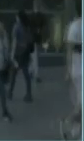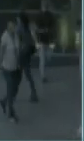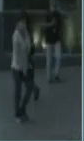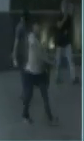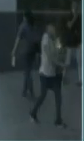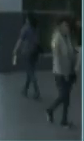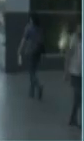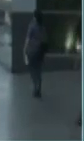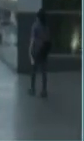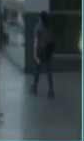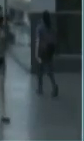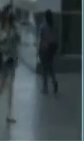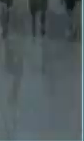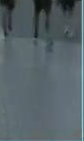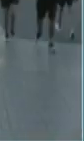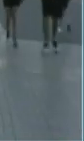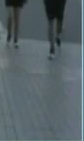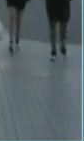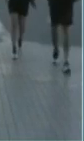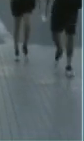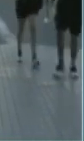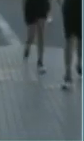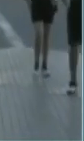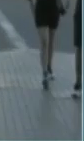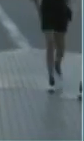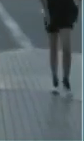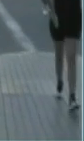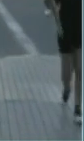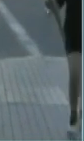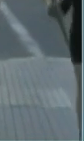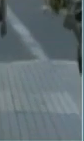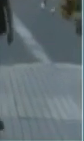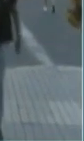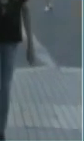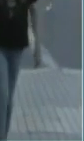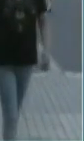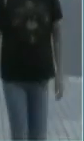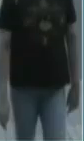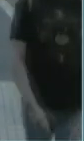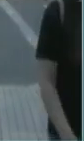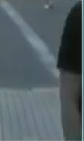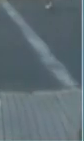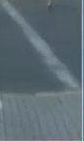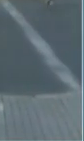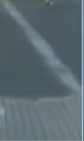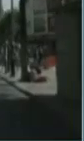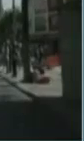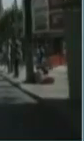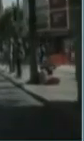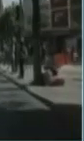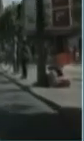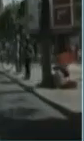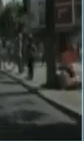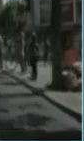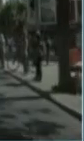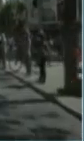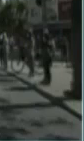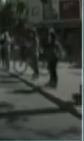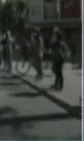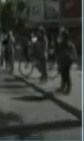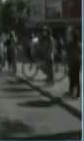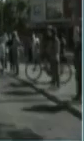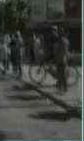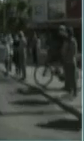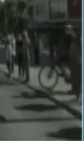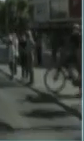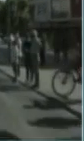buen camino? ¿Es una propuesta pertinente en estos momentos, profesor Guillén? Las tasas de reemplazo en Chile, que es tu futura pensión como